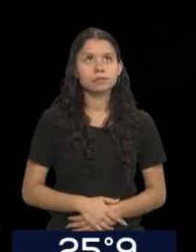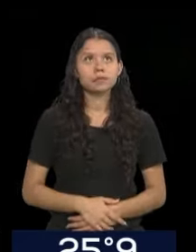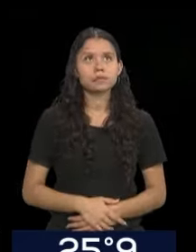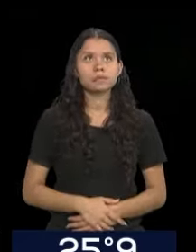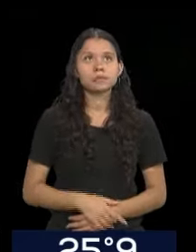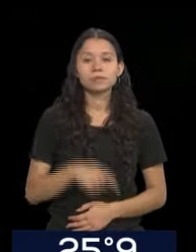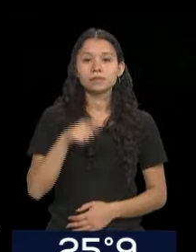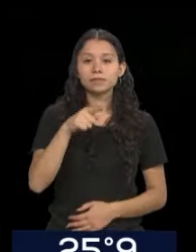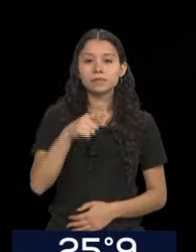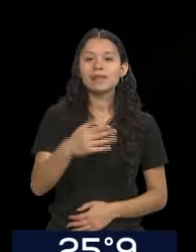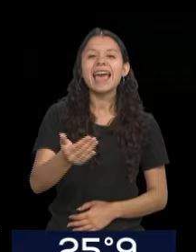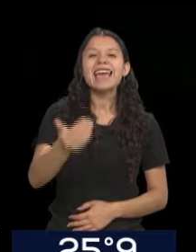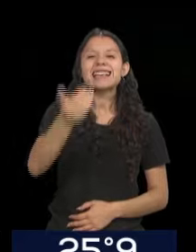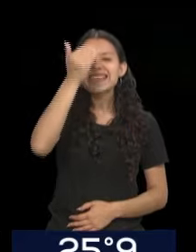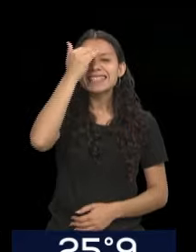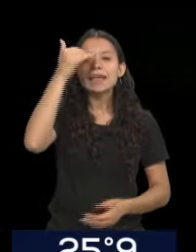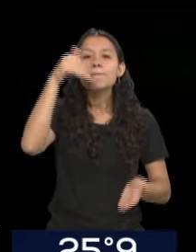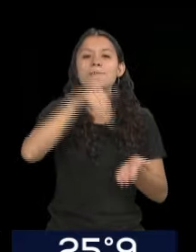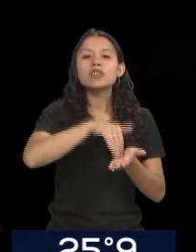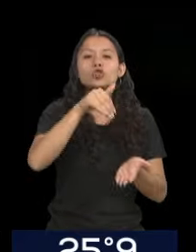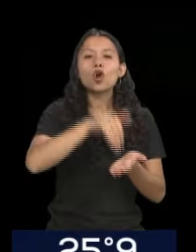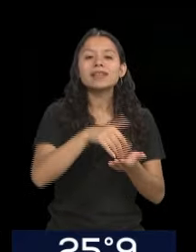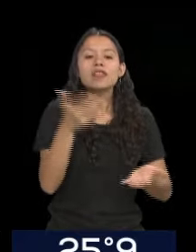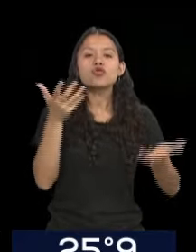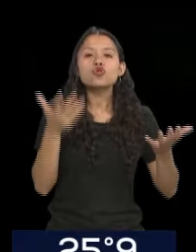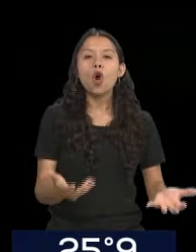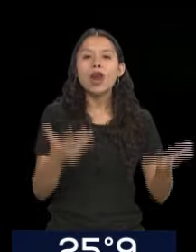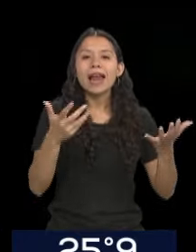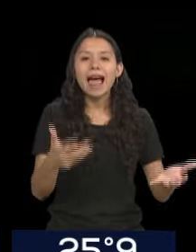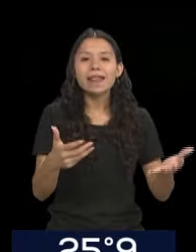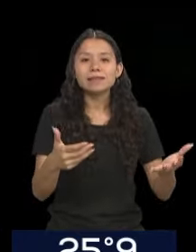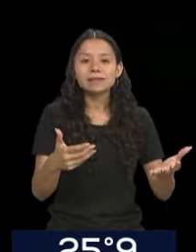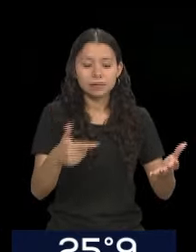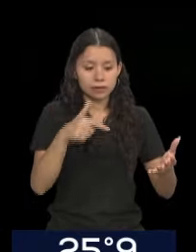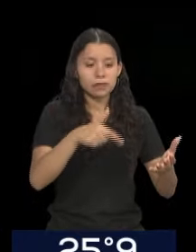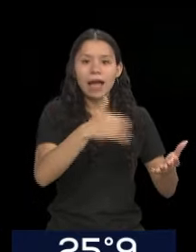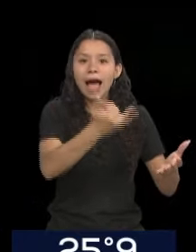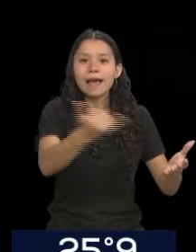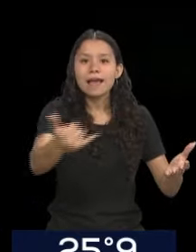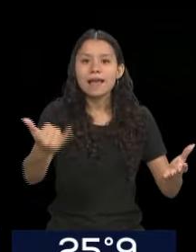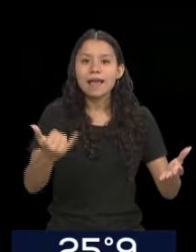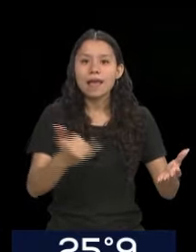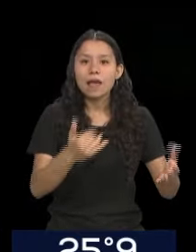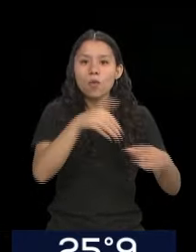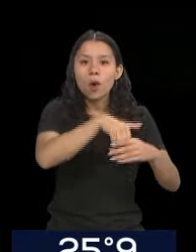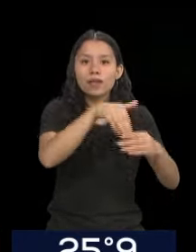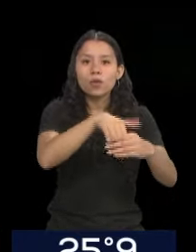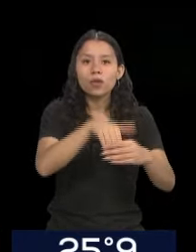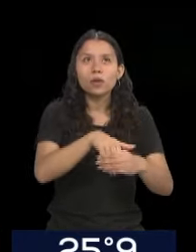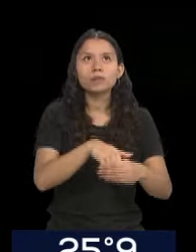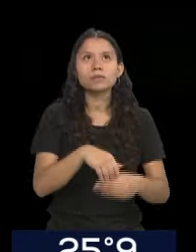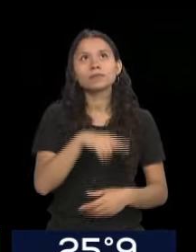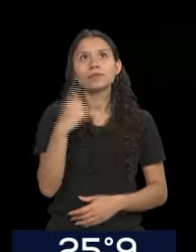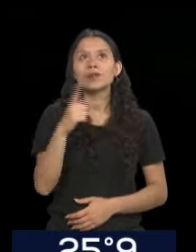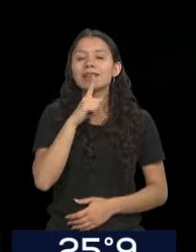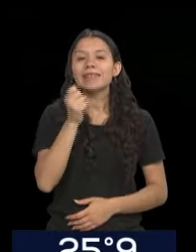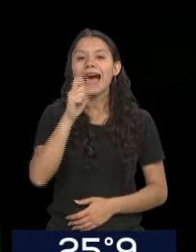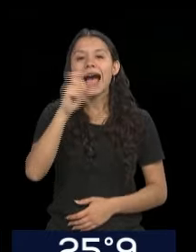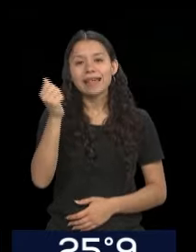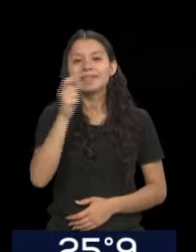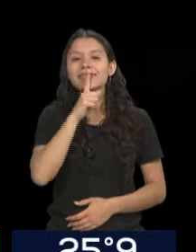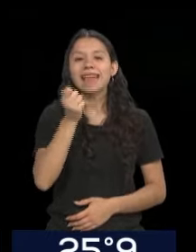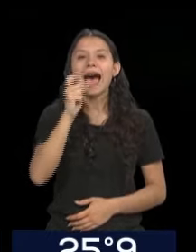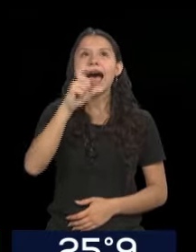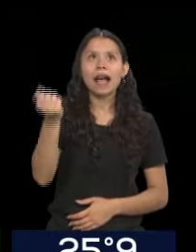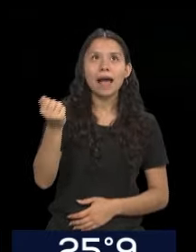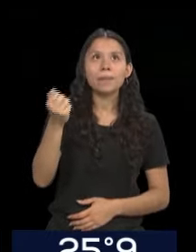cúbicas de reserva. 15 millones. 15 millones de toneladas. Está tapando la cámara ahí. Ajá, impresionante. De reserva. Fíjate, está taca taca, está Mara. Son